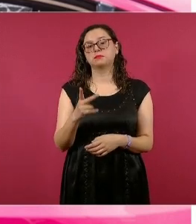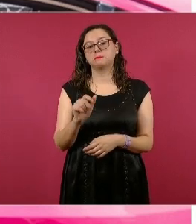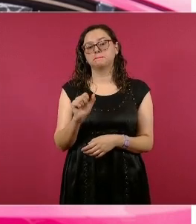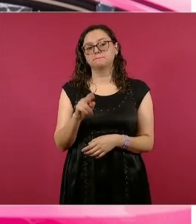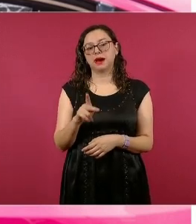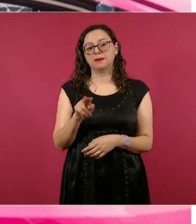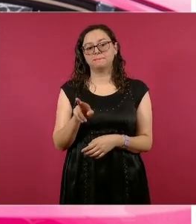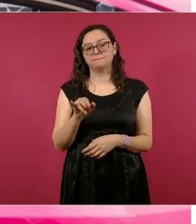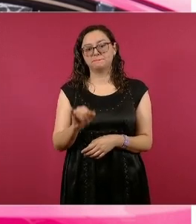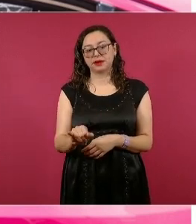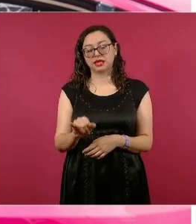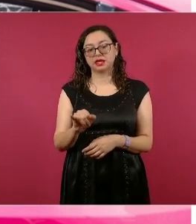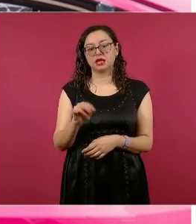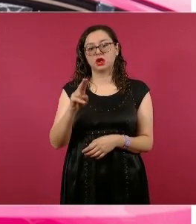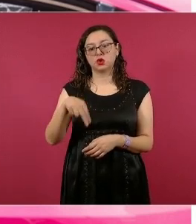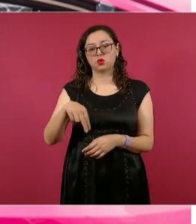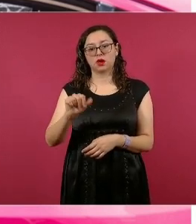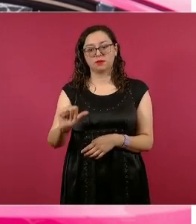con